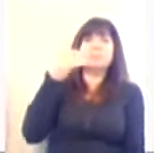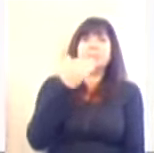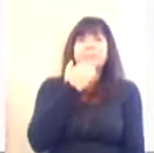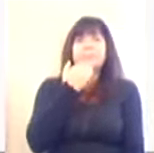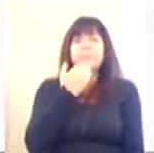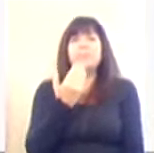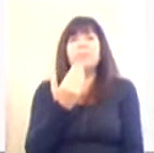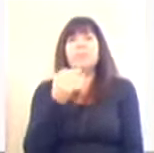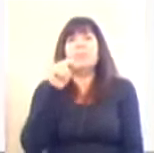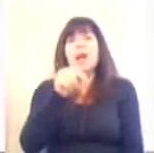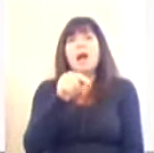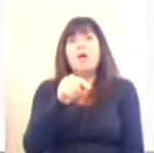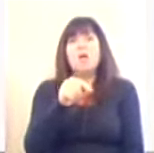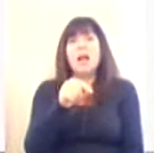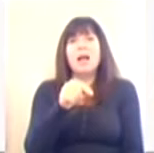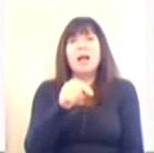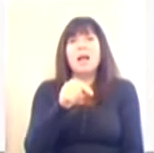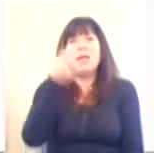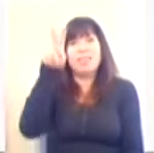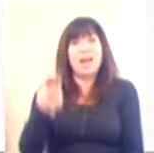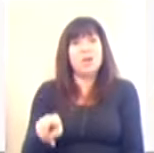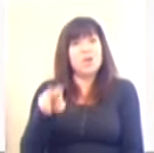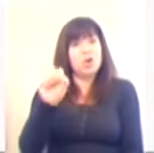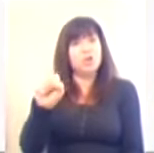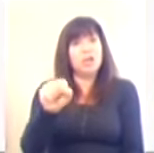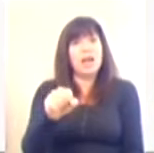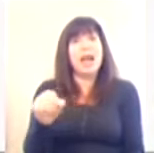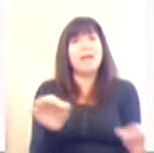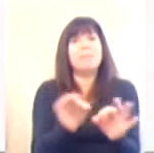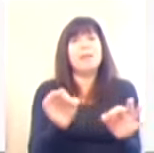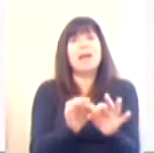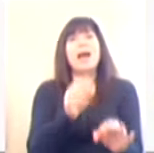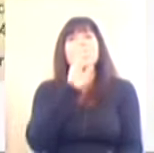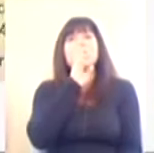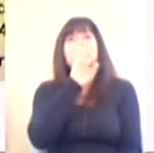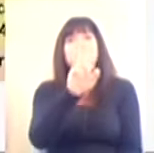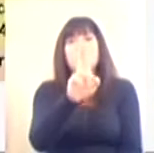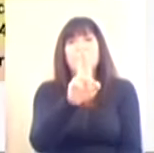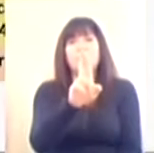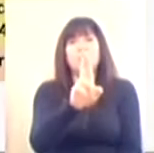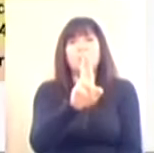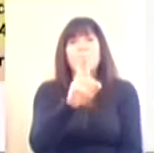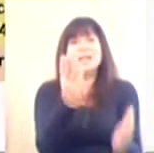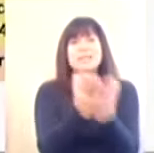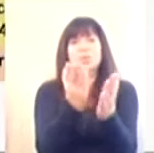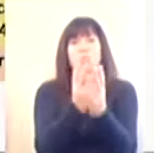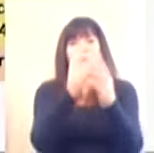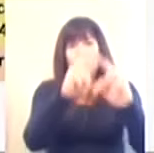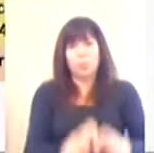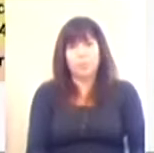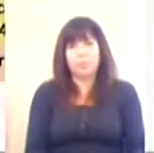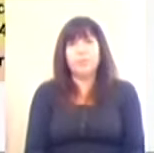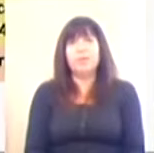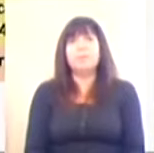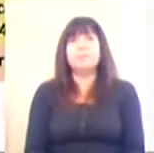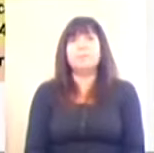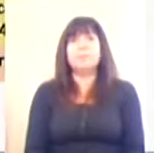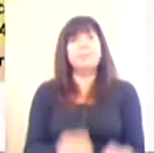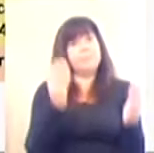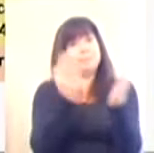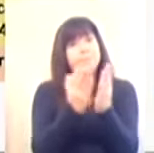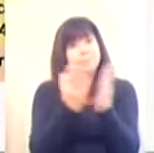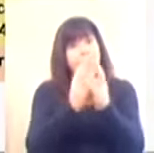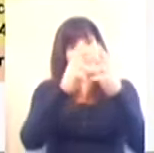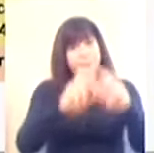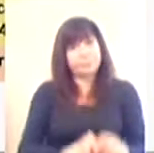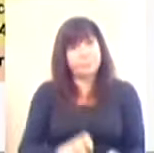ahora entro, después de este diagnóstico, a explicar los resultados del estudio. El estudio lo que hizo es